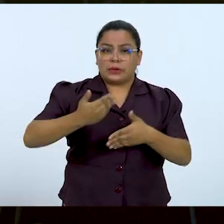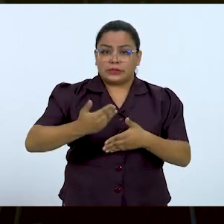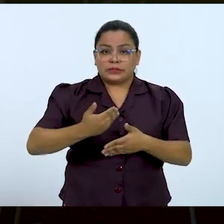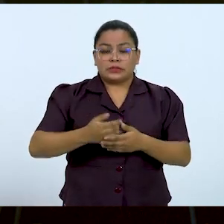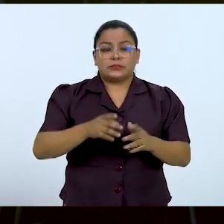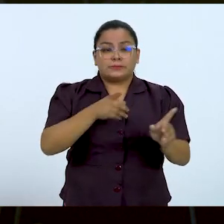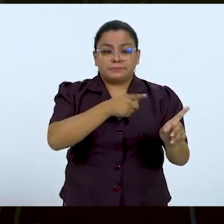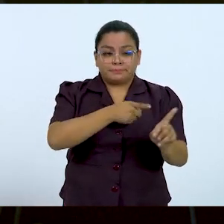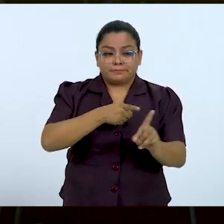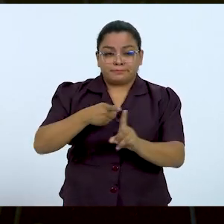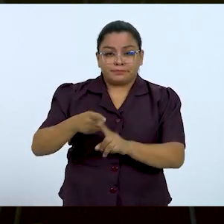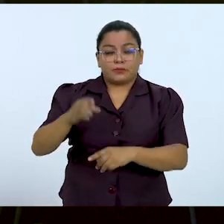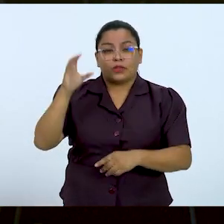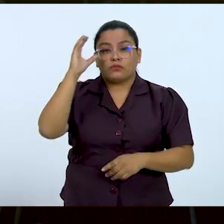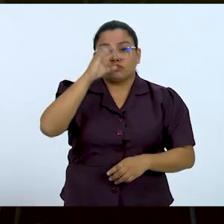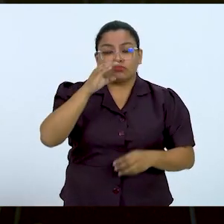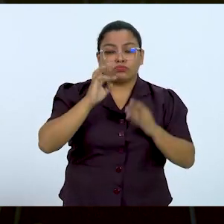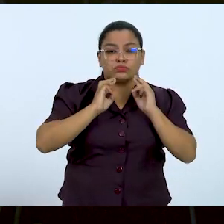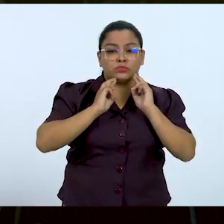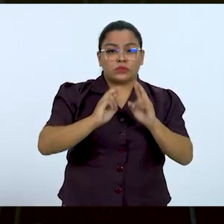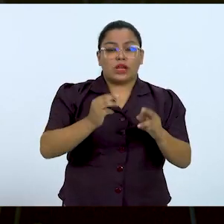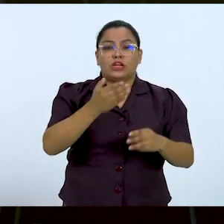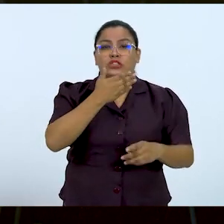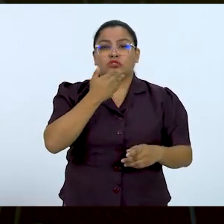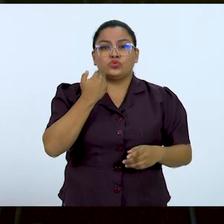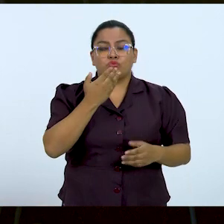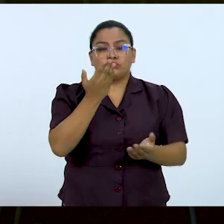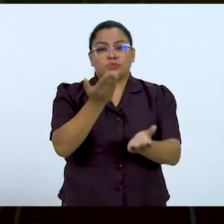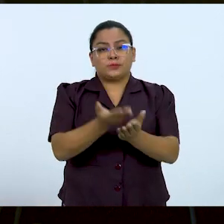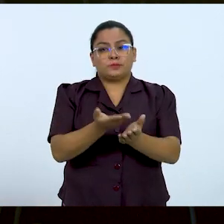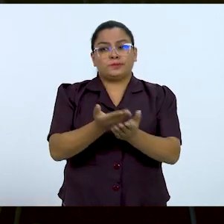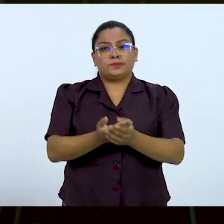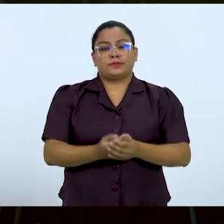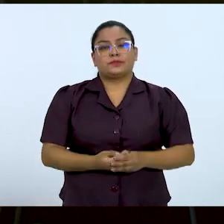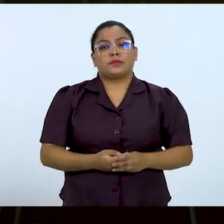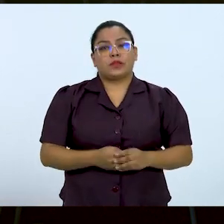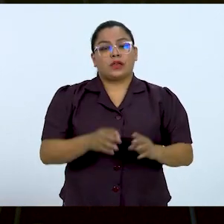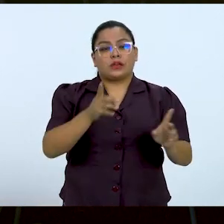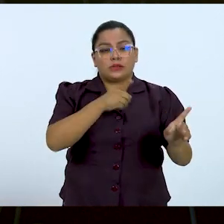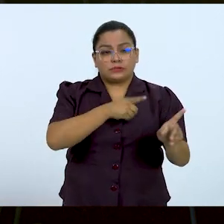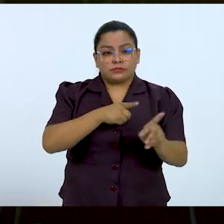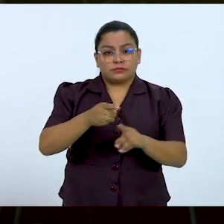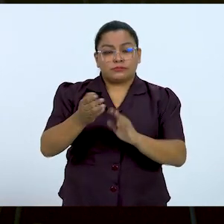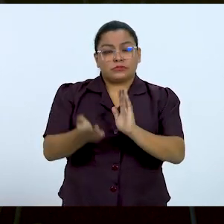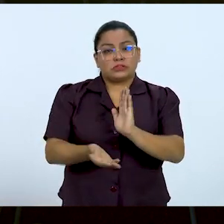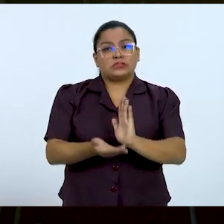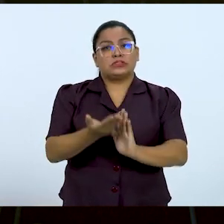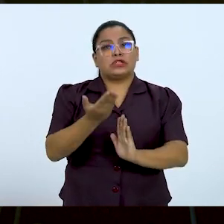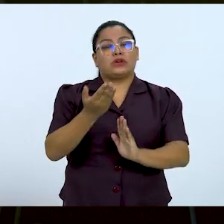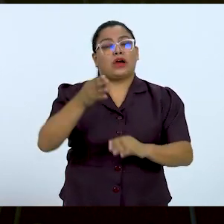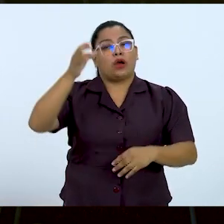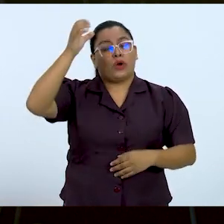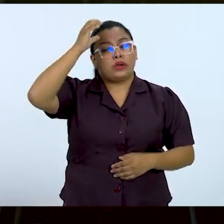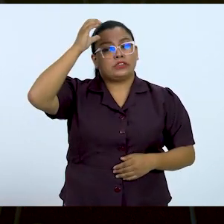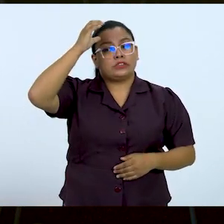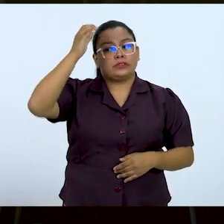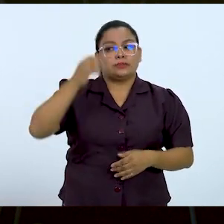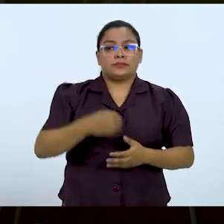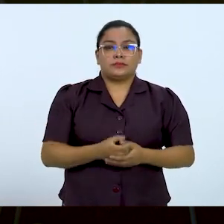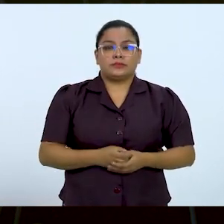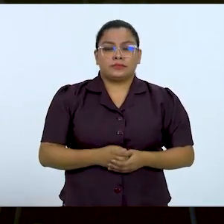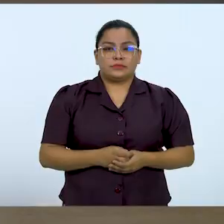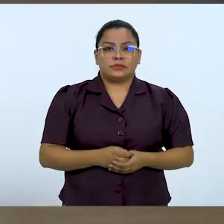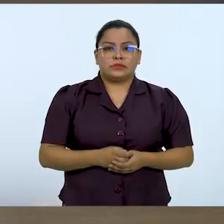proceso, que guíe en la búsqueda de soluciones a las situaciones propuestas, que oriente el desarrollo del